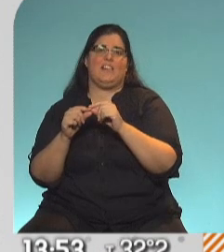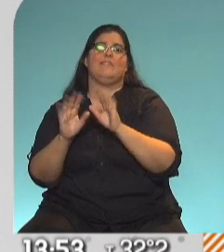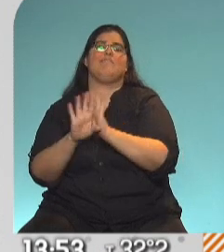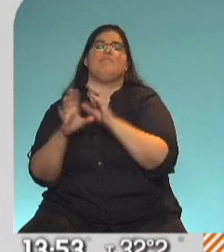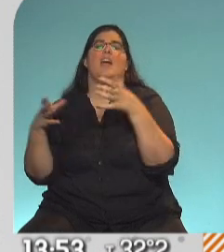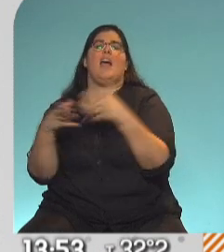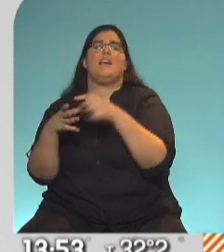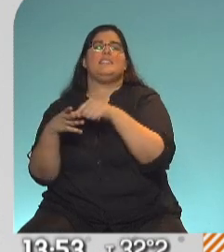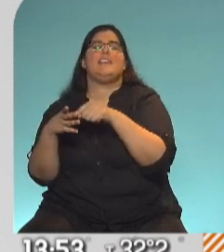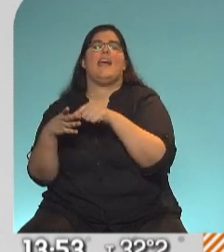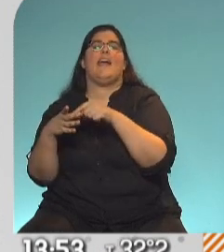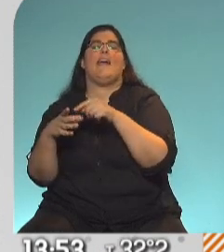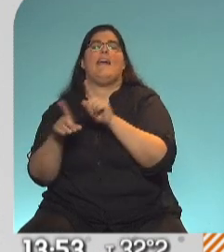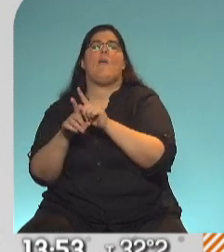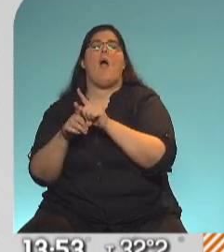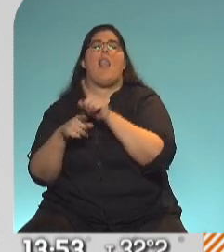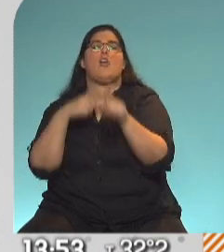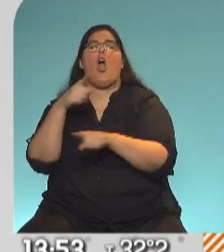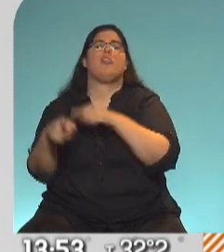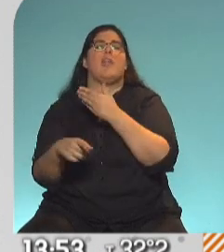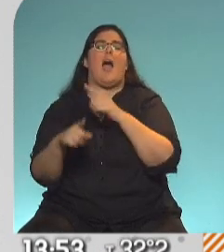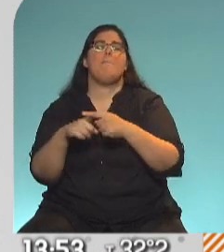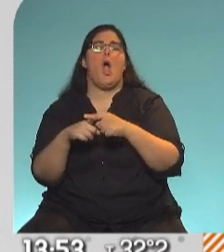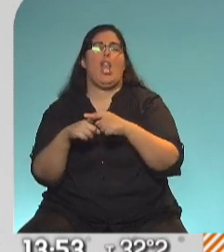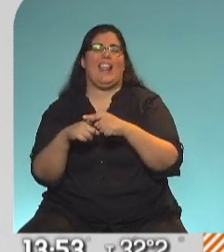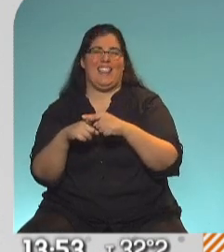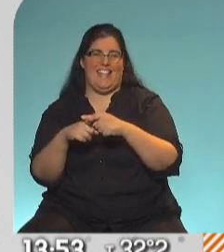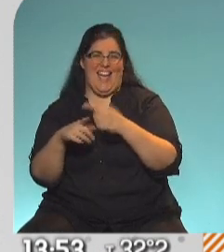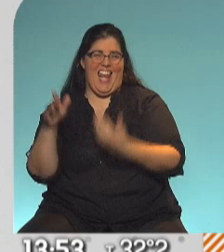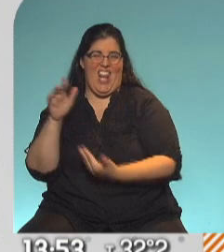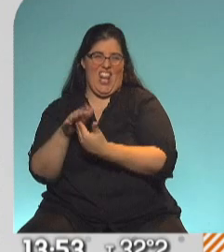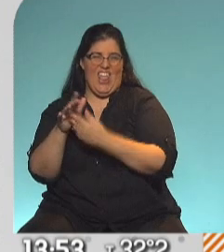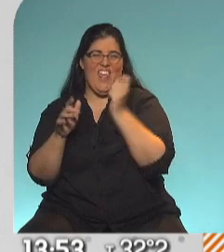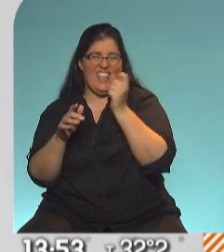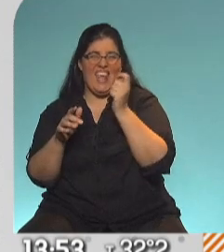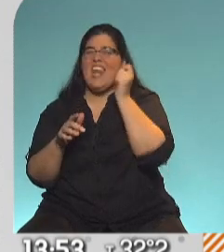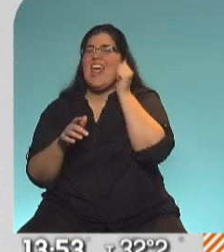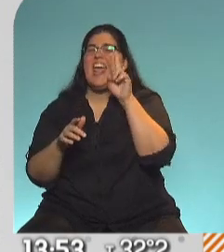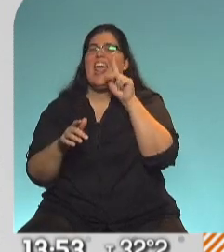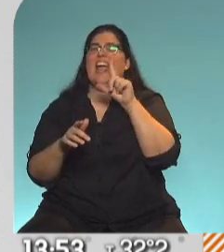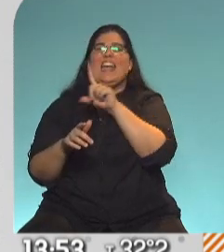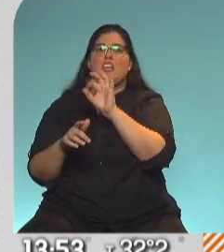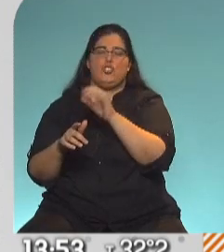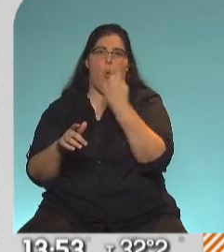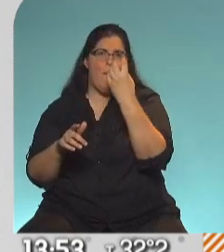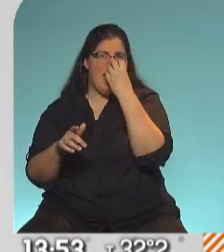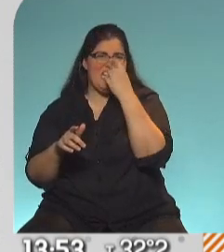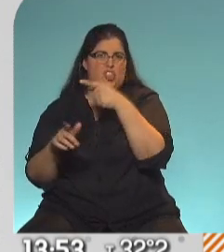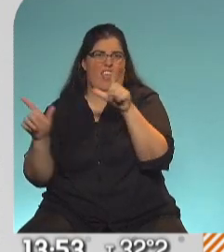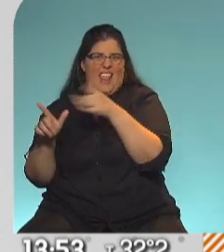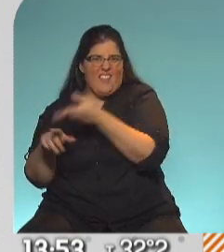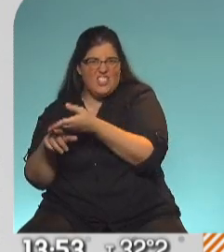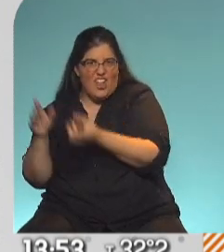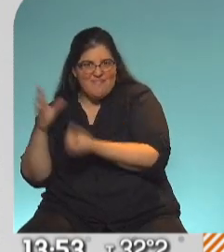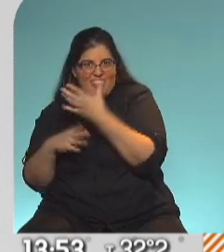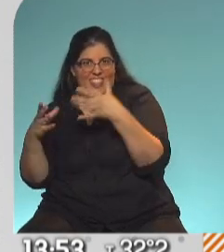antipolítico surgido al calor de la crisis bajo el liderazgo de Beppe Grillo, ¿no? Un cómico, un payaso de televisión. Que no se